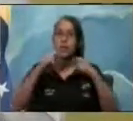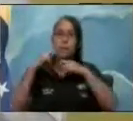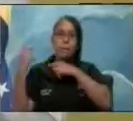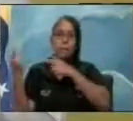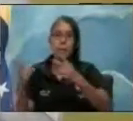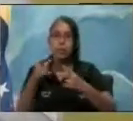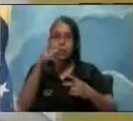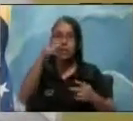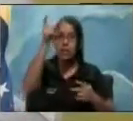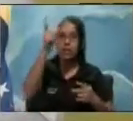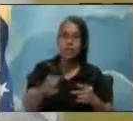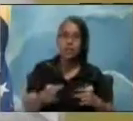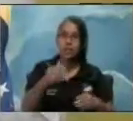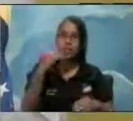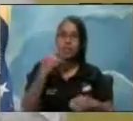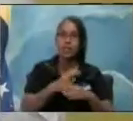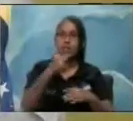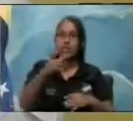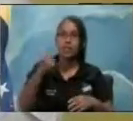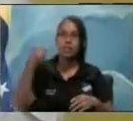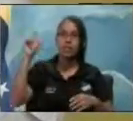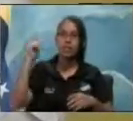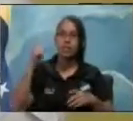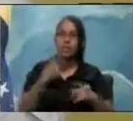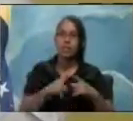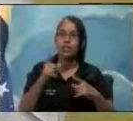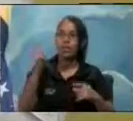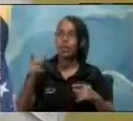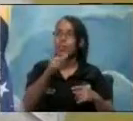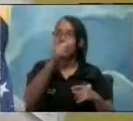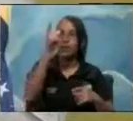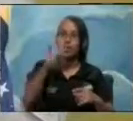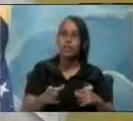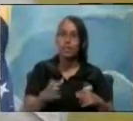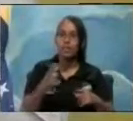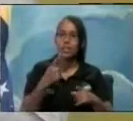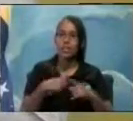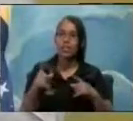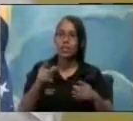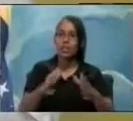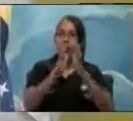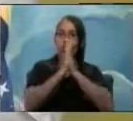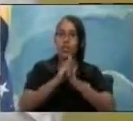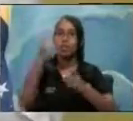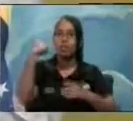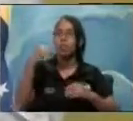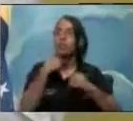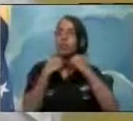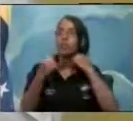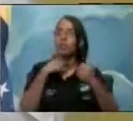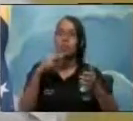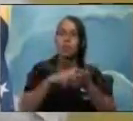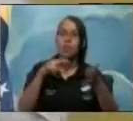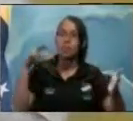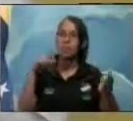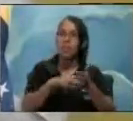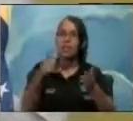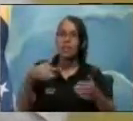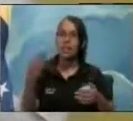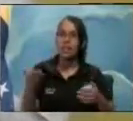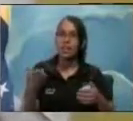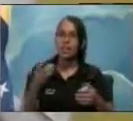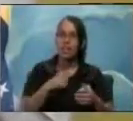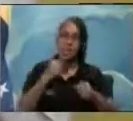ustedes sean bautistas como los bautistas de allá del norte. Hay una gente que son bautistas allá, renovado, que oran por los enfermos, que brincan, saltan,